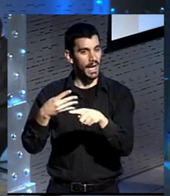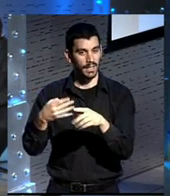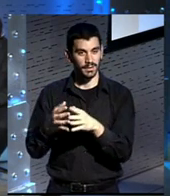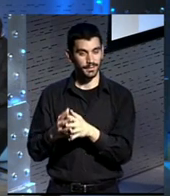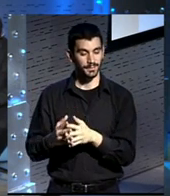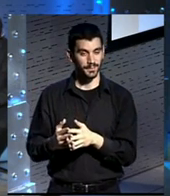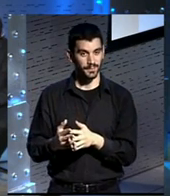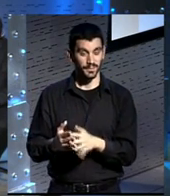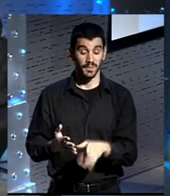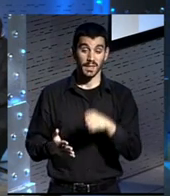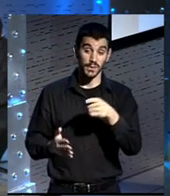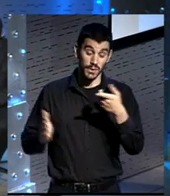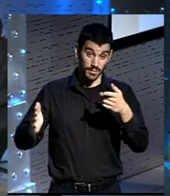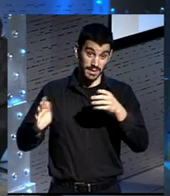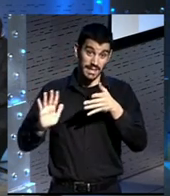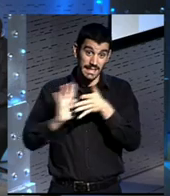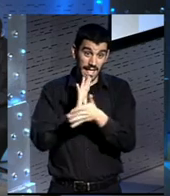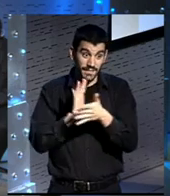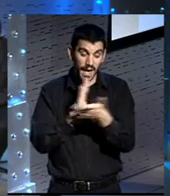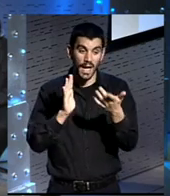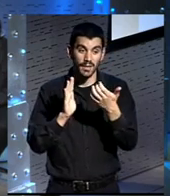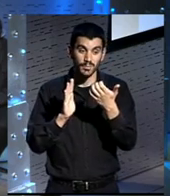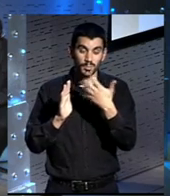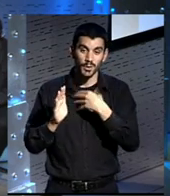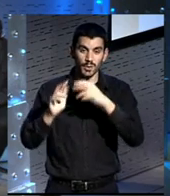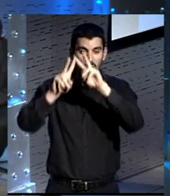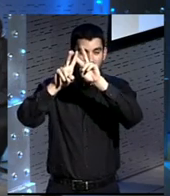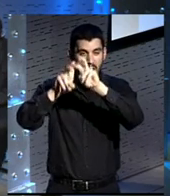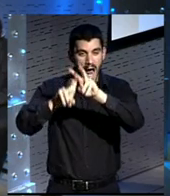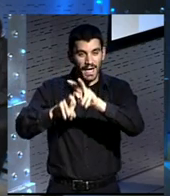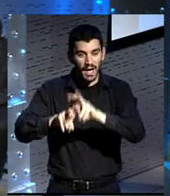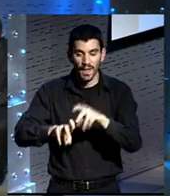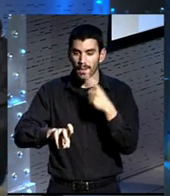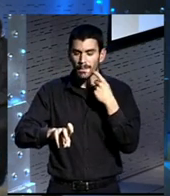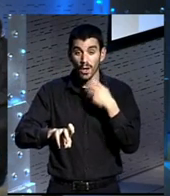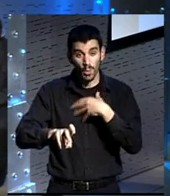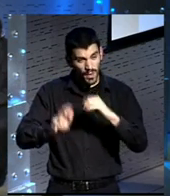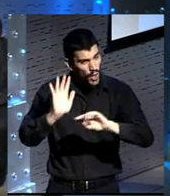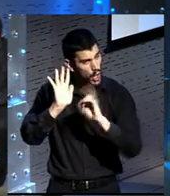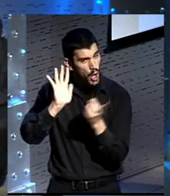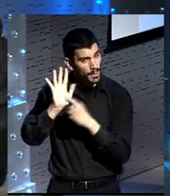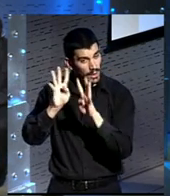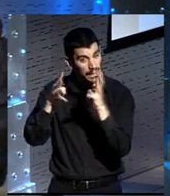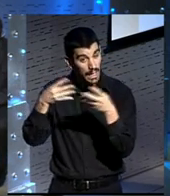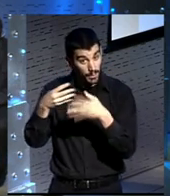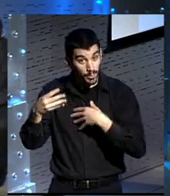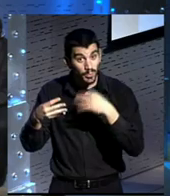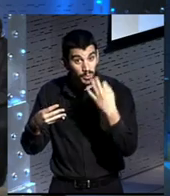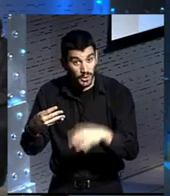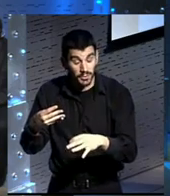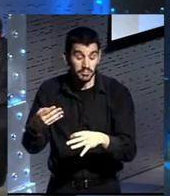un intento, un análisis de cómo podemos hacer un banco 100% digital, en el que no haya nada que no sea